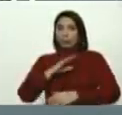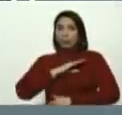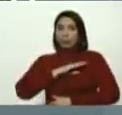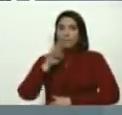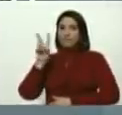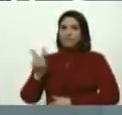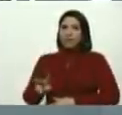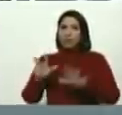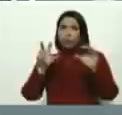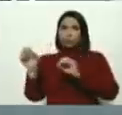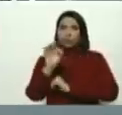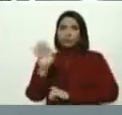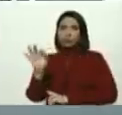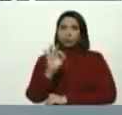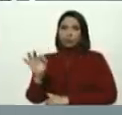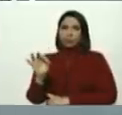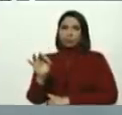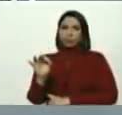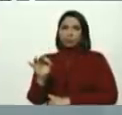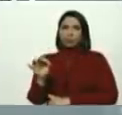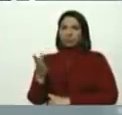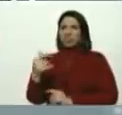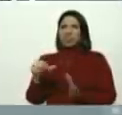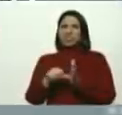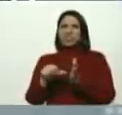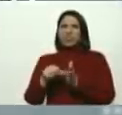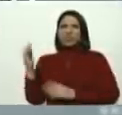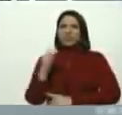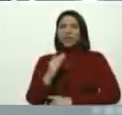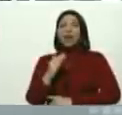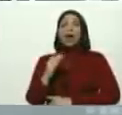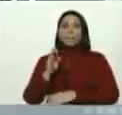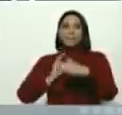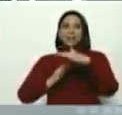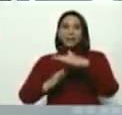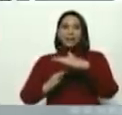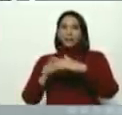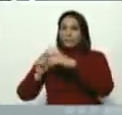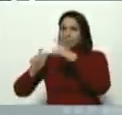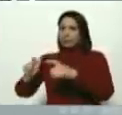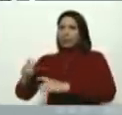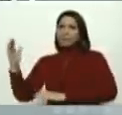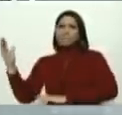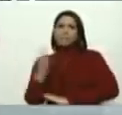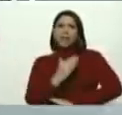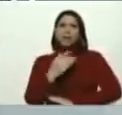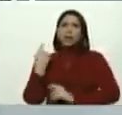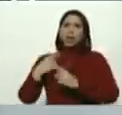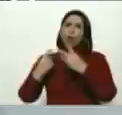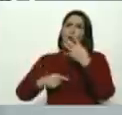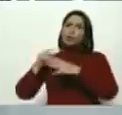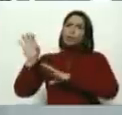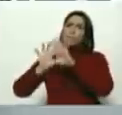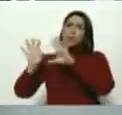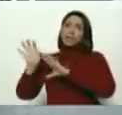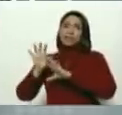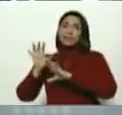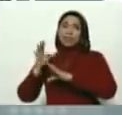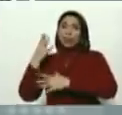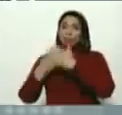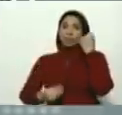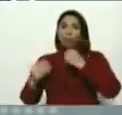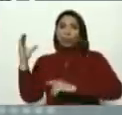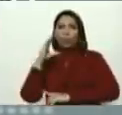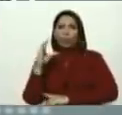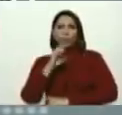el 80% son de los migrantes, de los connacionales que están llegando por miles huyendo de Colombia,